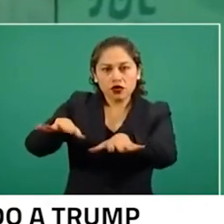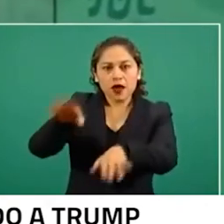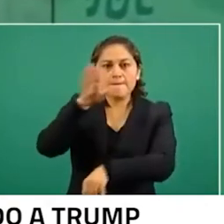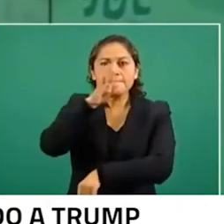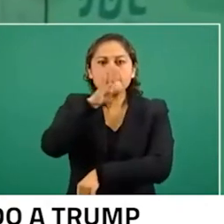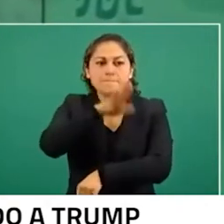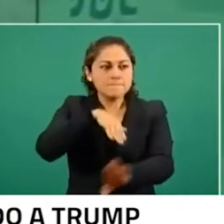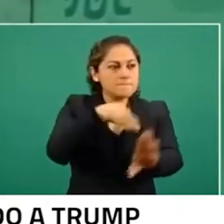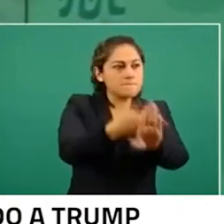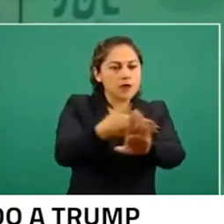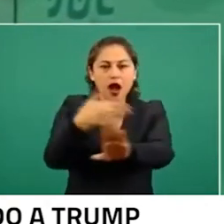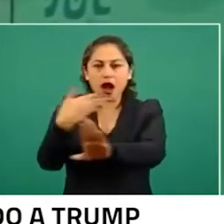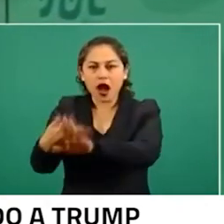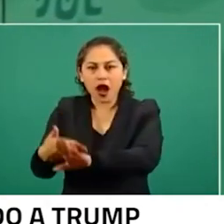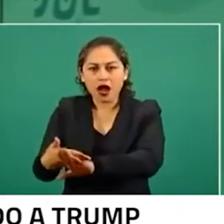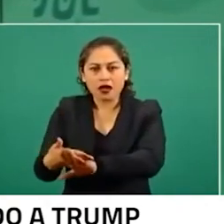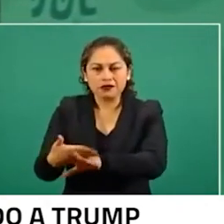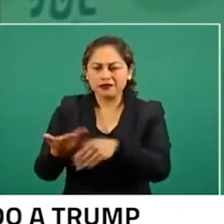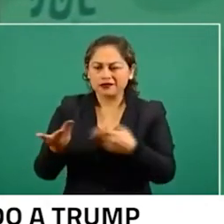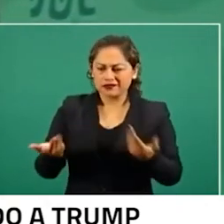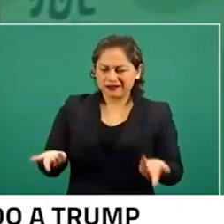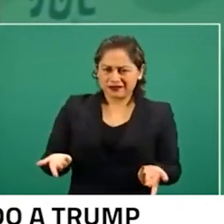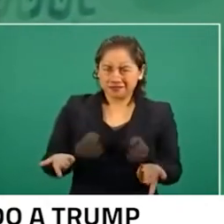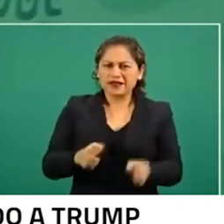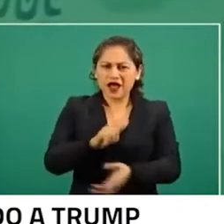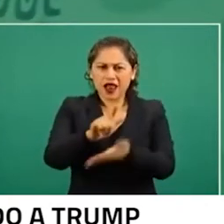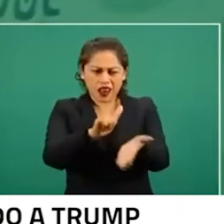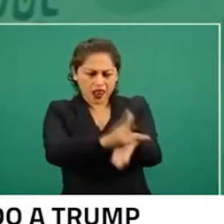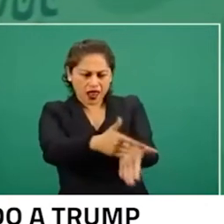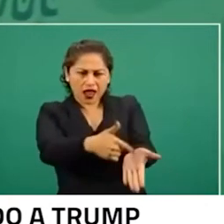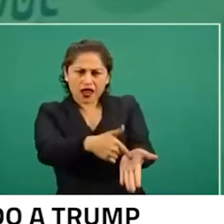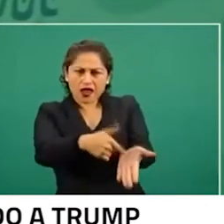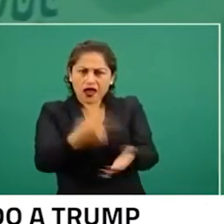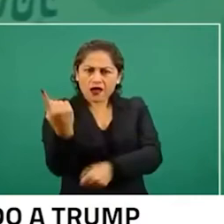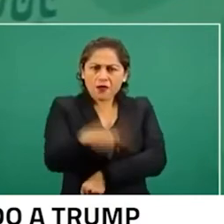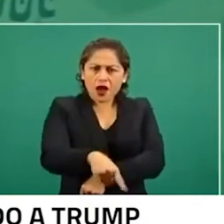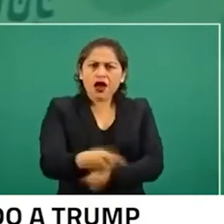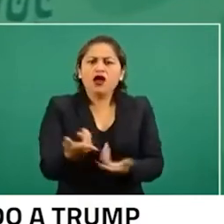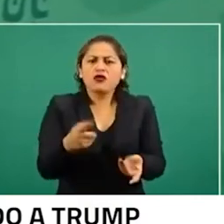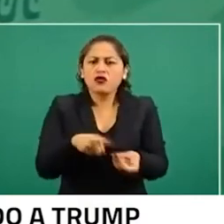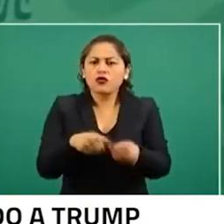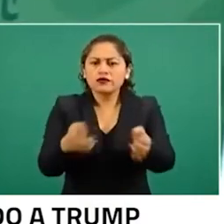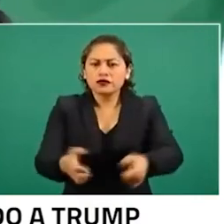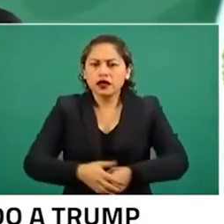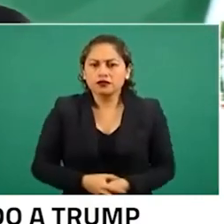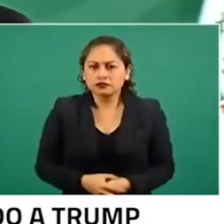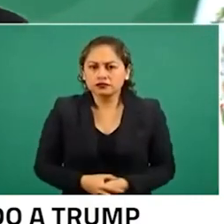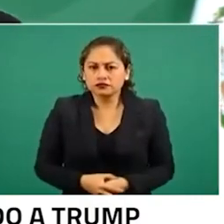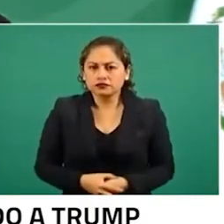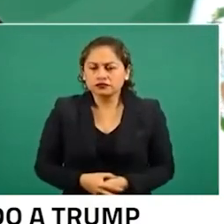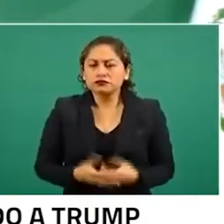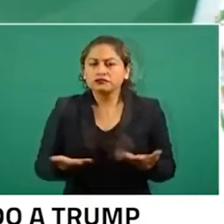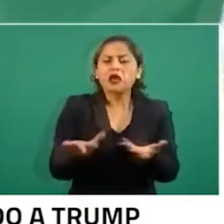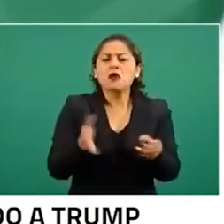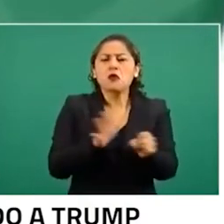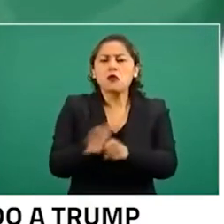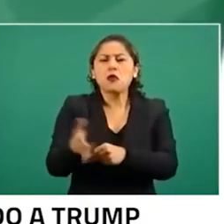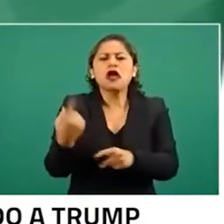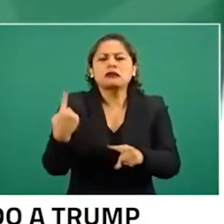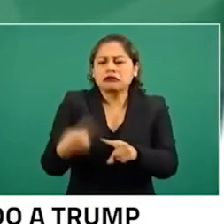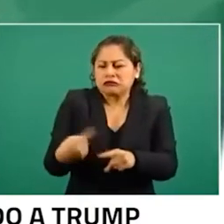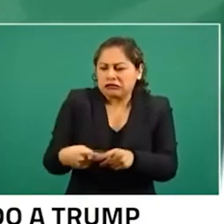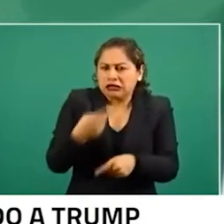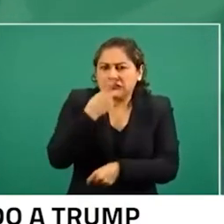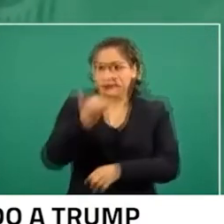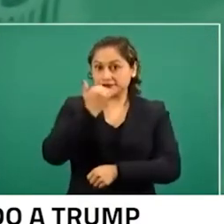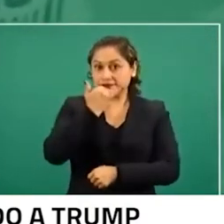está incluso la norma? ¿Dónde está la legislación? ¿Dónde está reglamentado? Eso es un